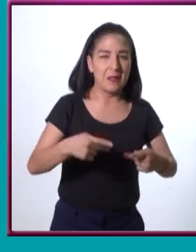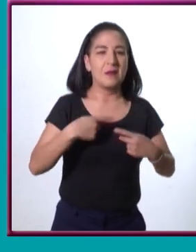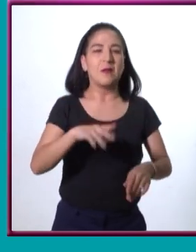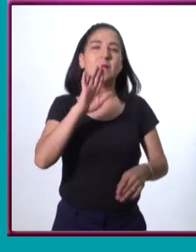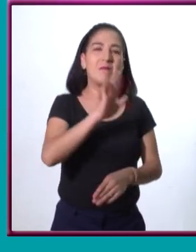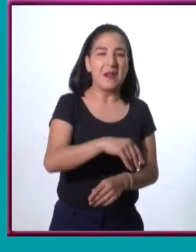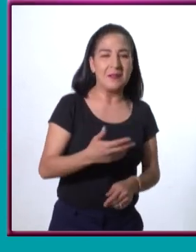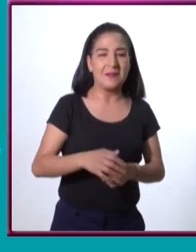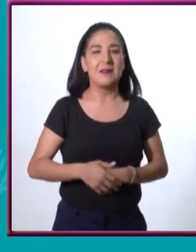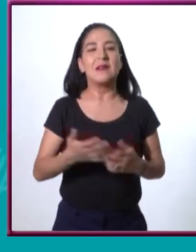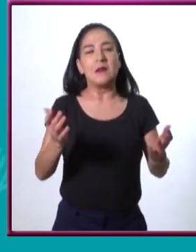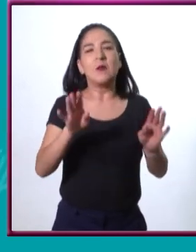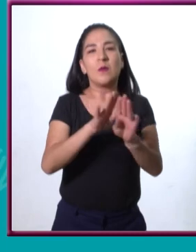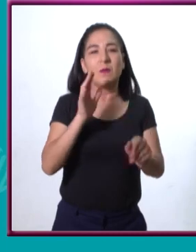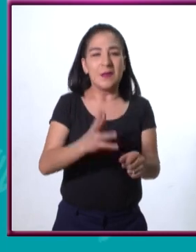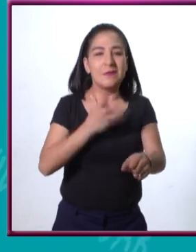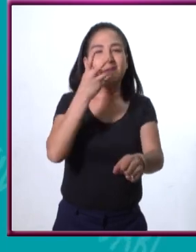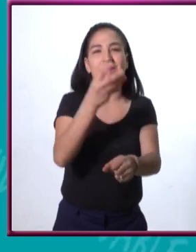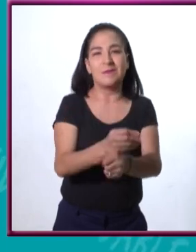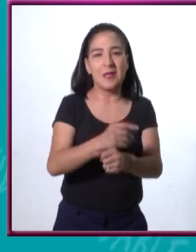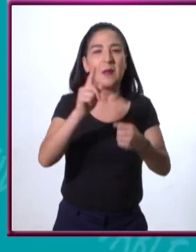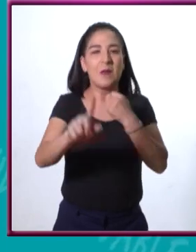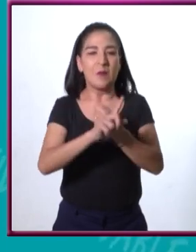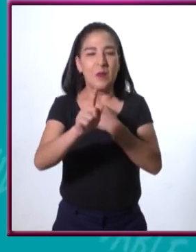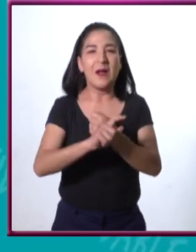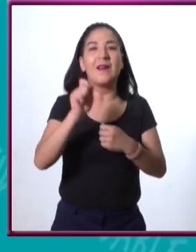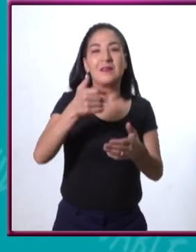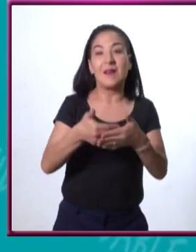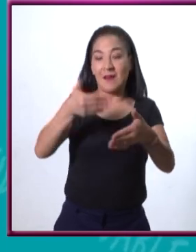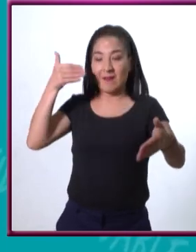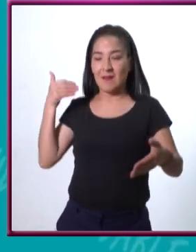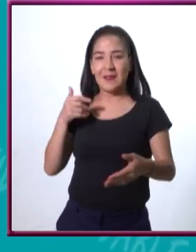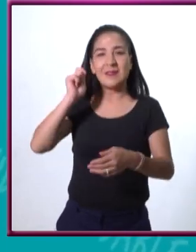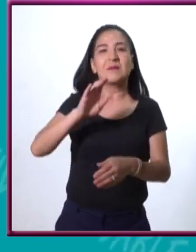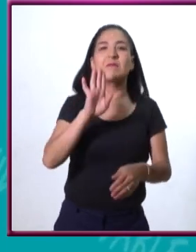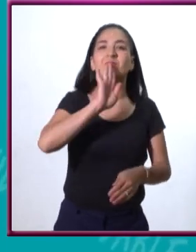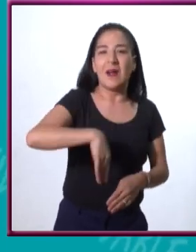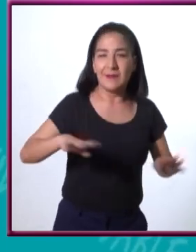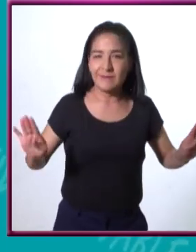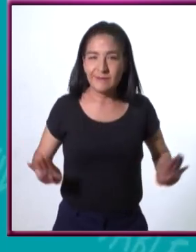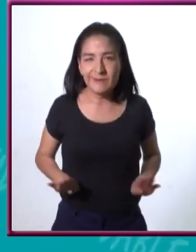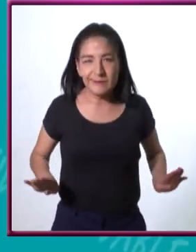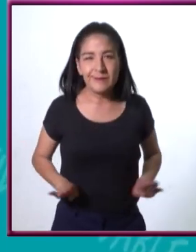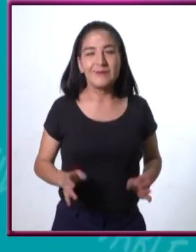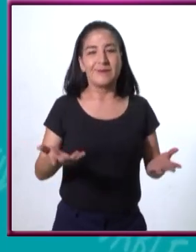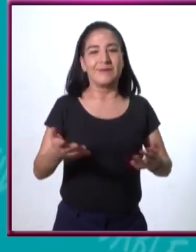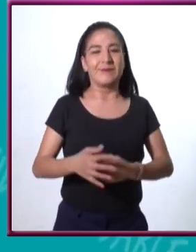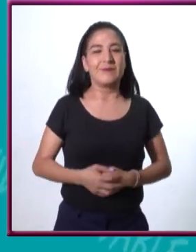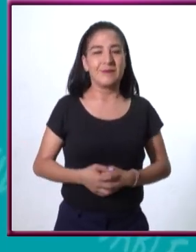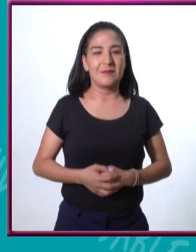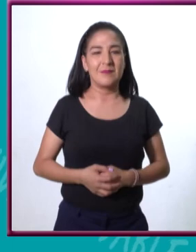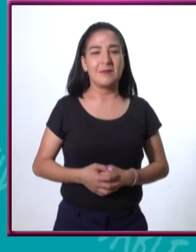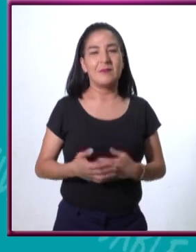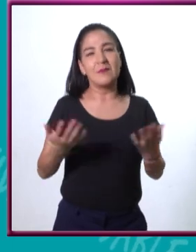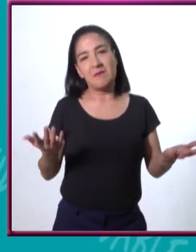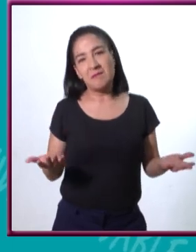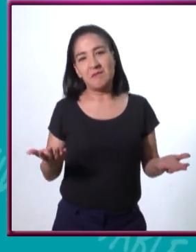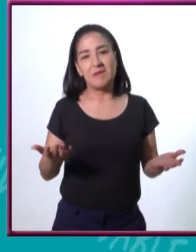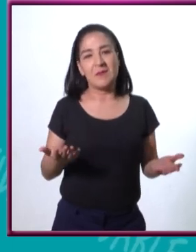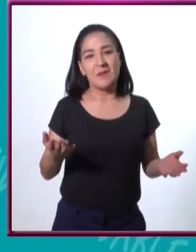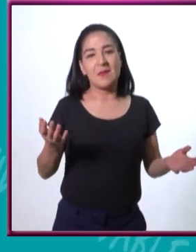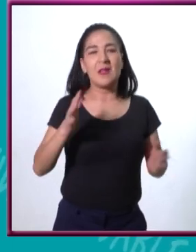Es una consecuencia que se aplica a alguien que ha tenido un mal comportamiento o